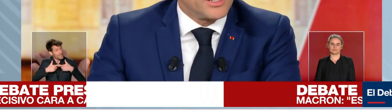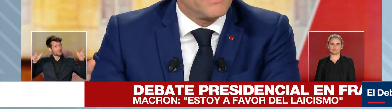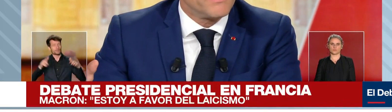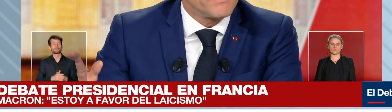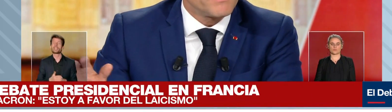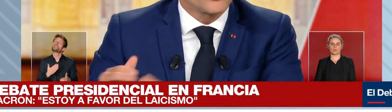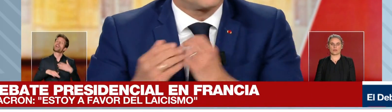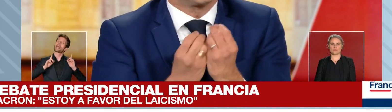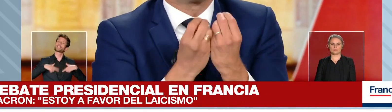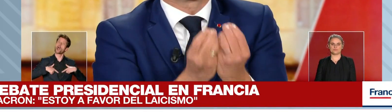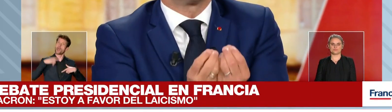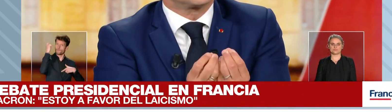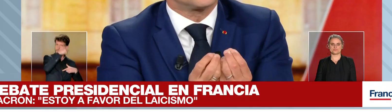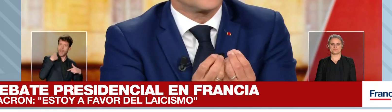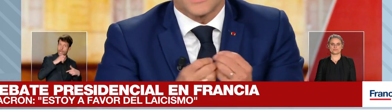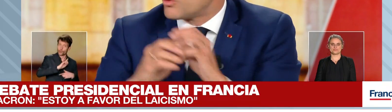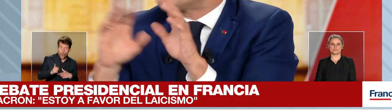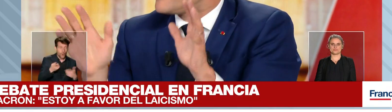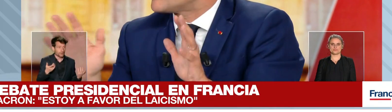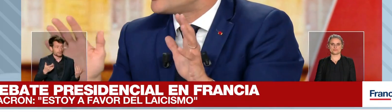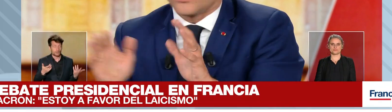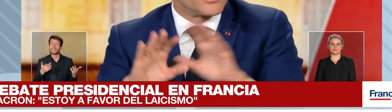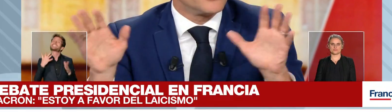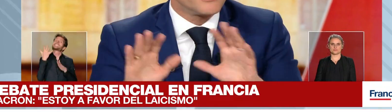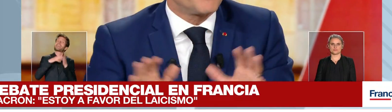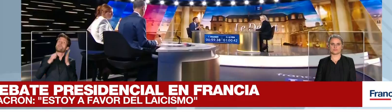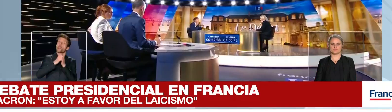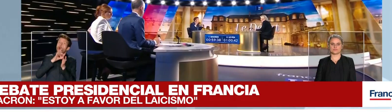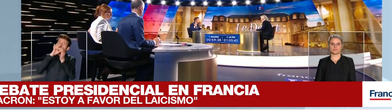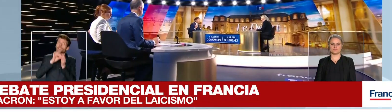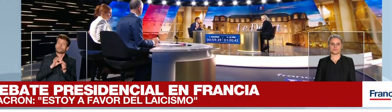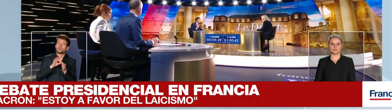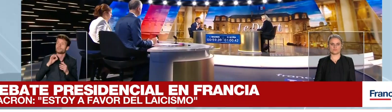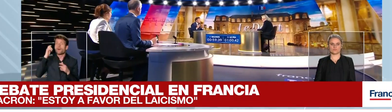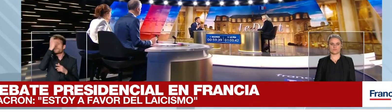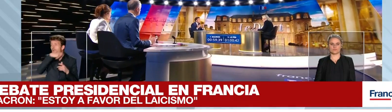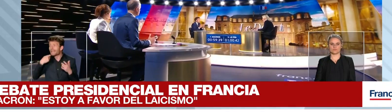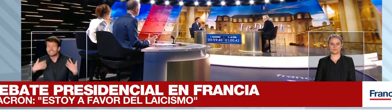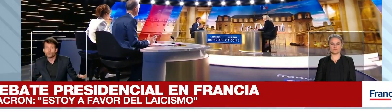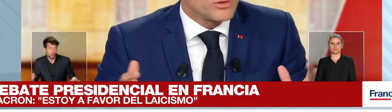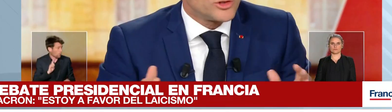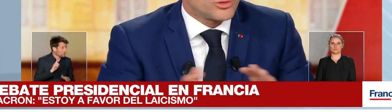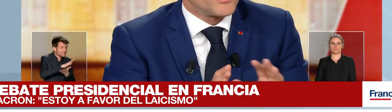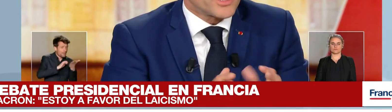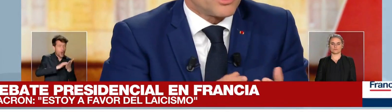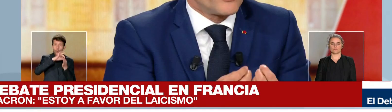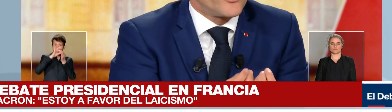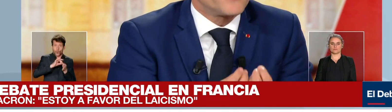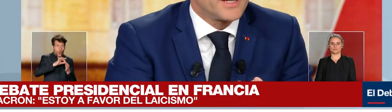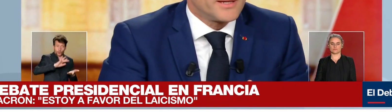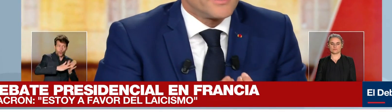la escuela no hay velo, porque estamos formando conciencias. No hay ningún signo religioso, no es solamente el velo islámico.